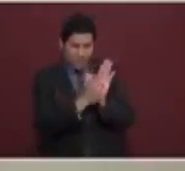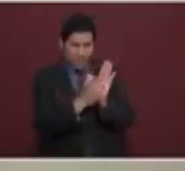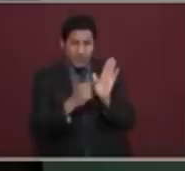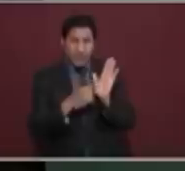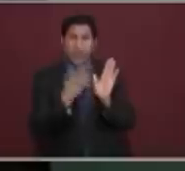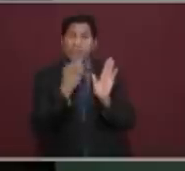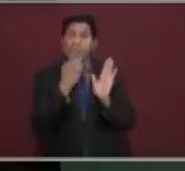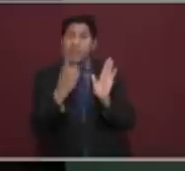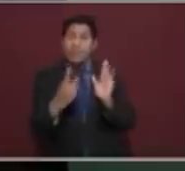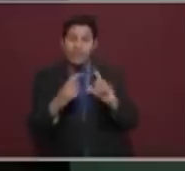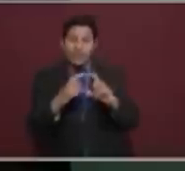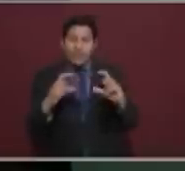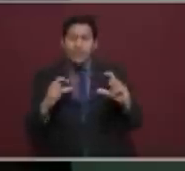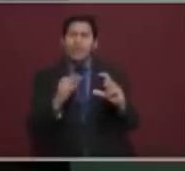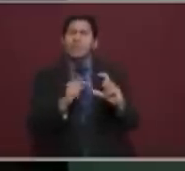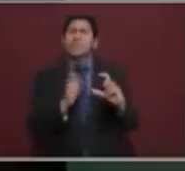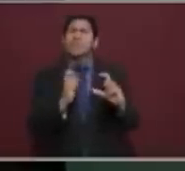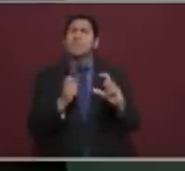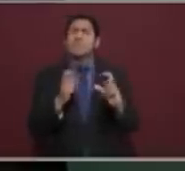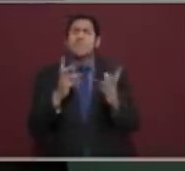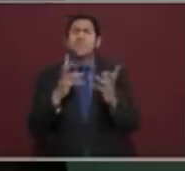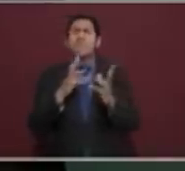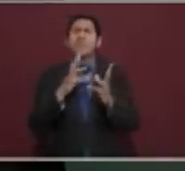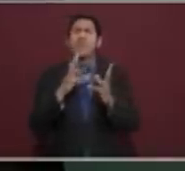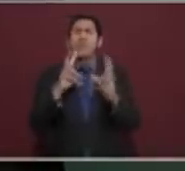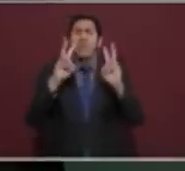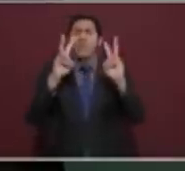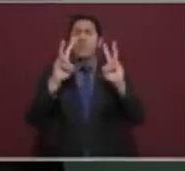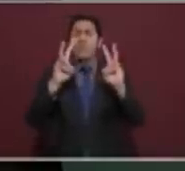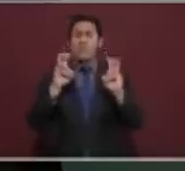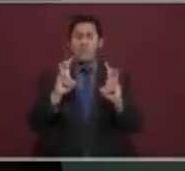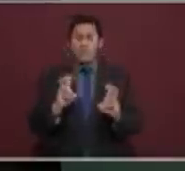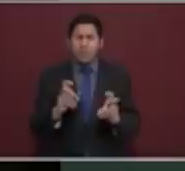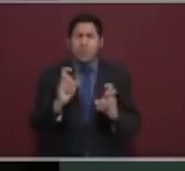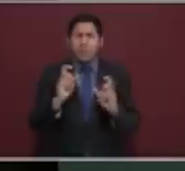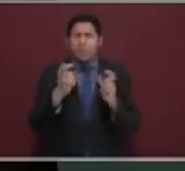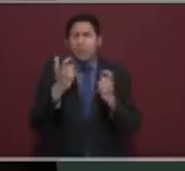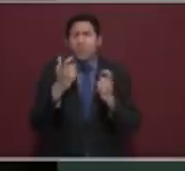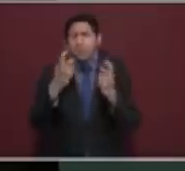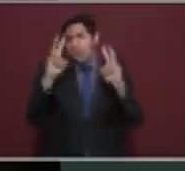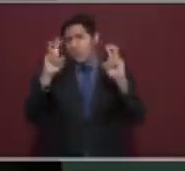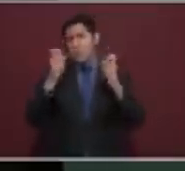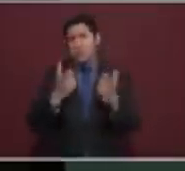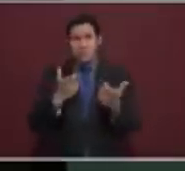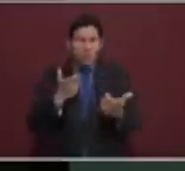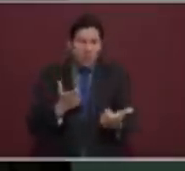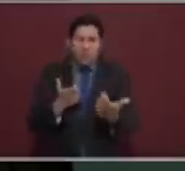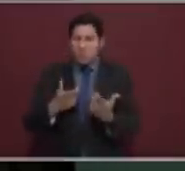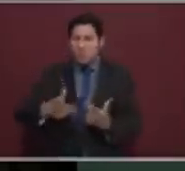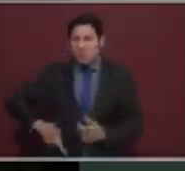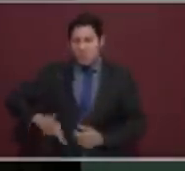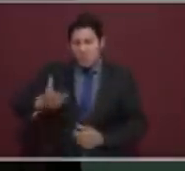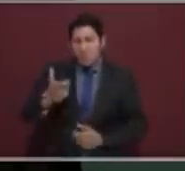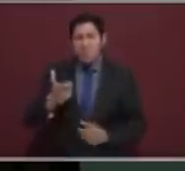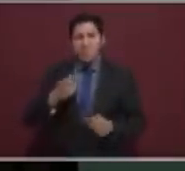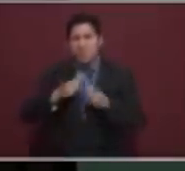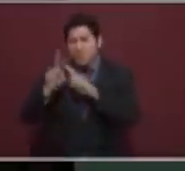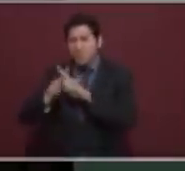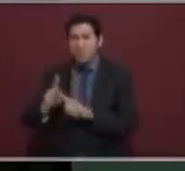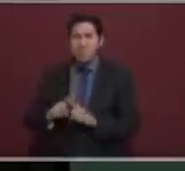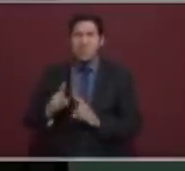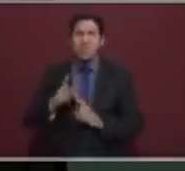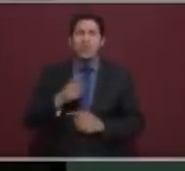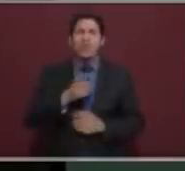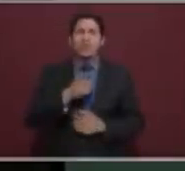todo lo que tiene que ver con el armamento estamos en una